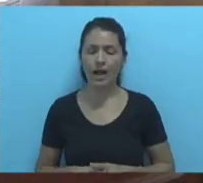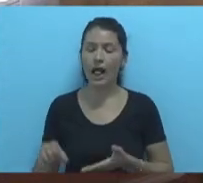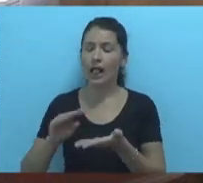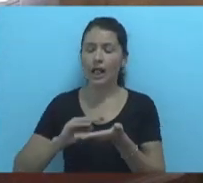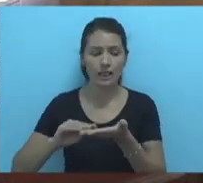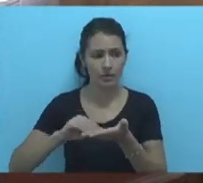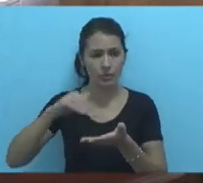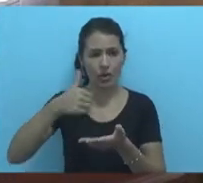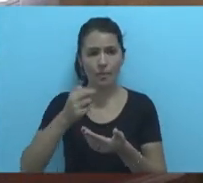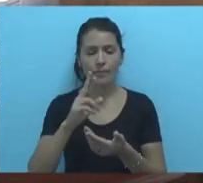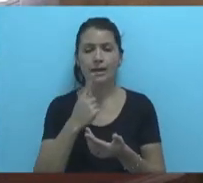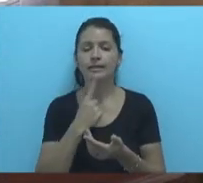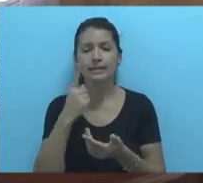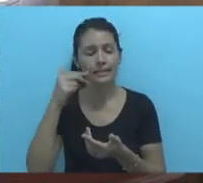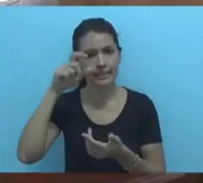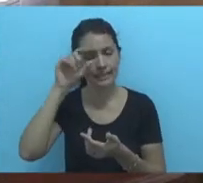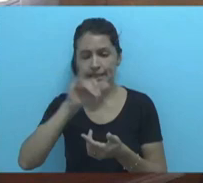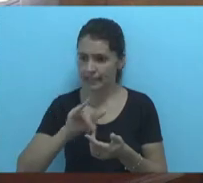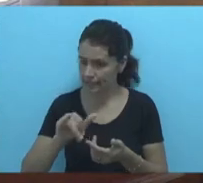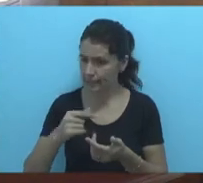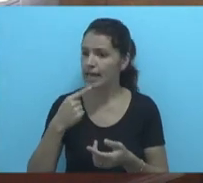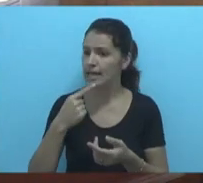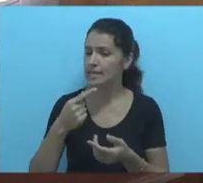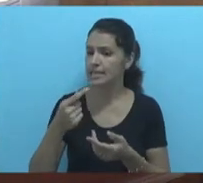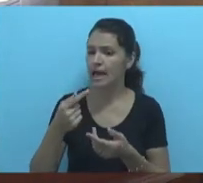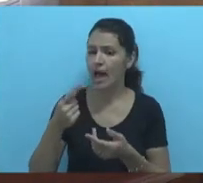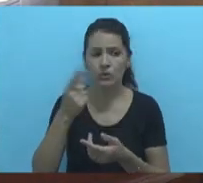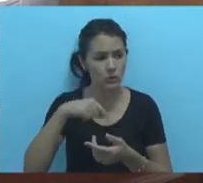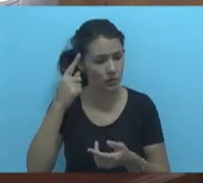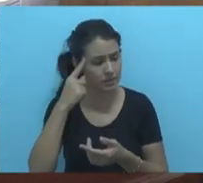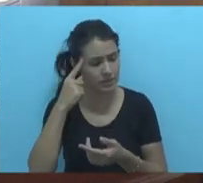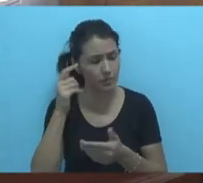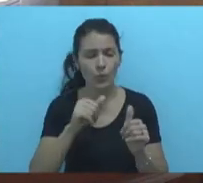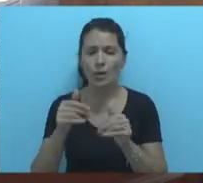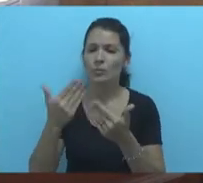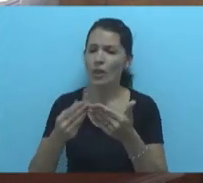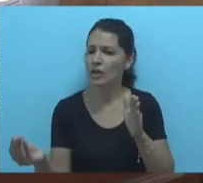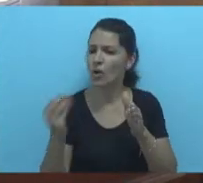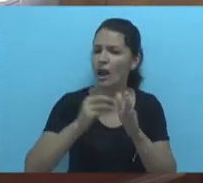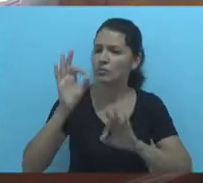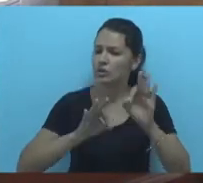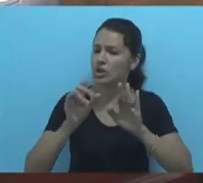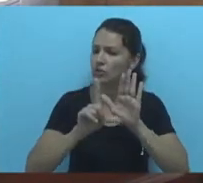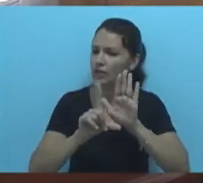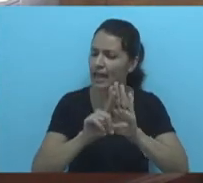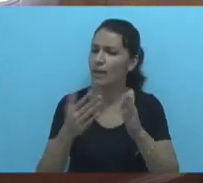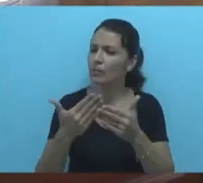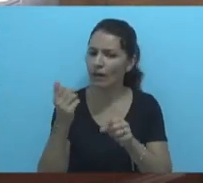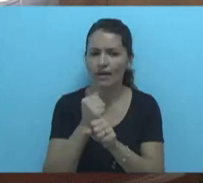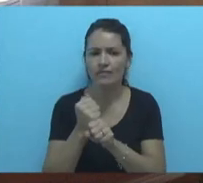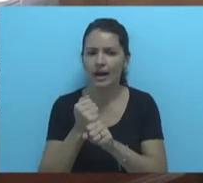Martínez de que en Extraordinaria se pueda incluir un proyecto de ley que se ha trabajado en conjunto con este colectivo de jóvenes en el último tiempo para